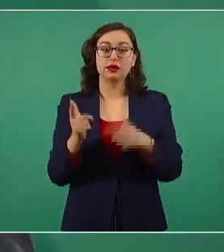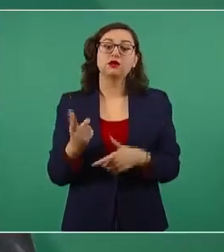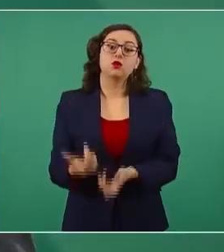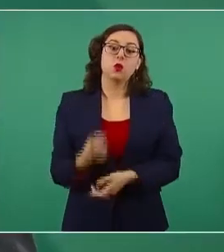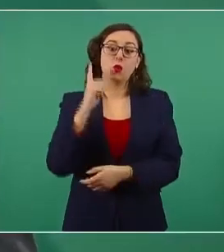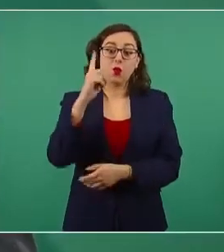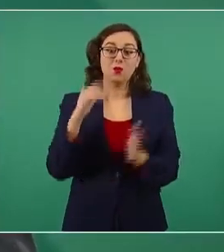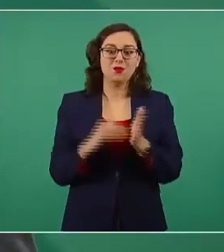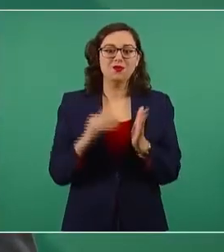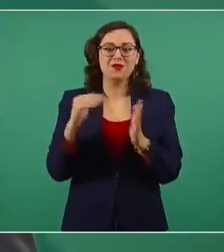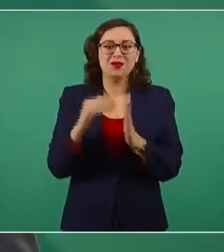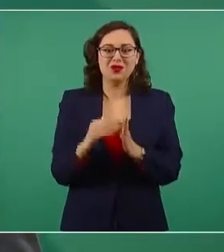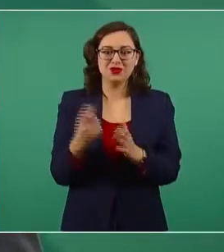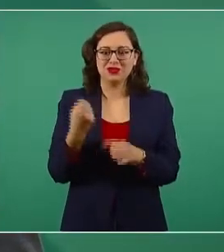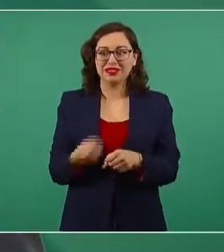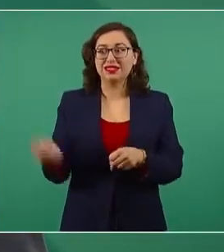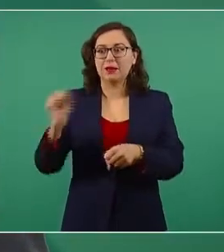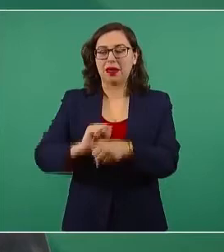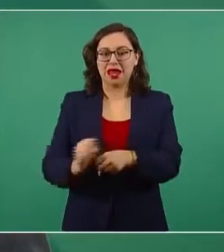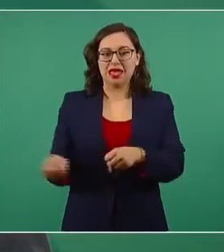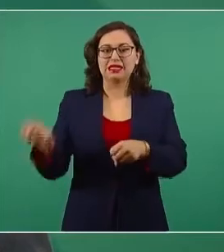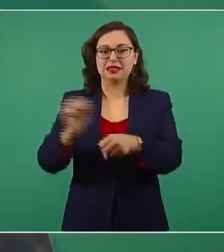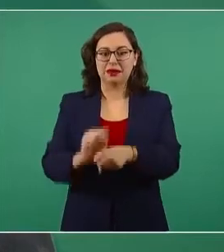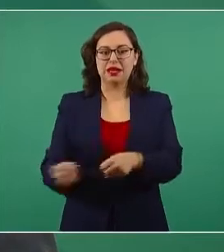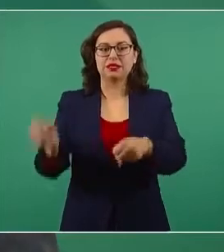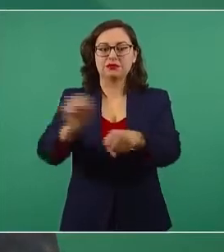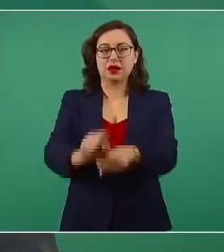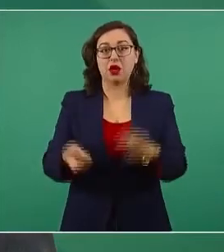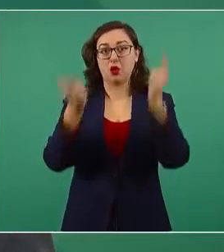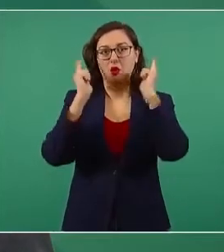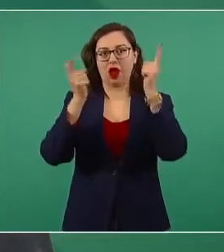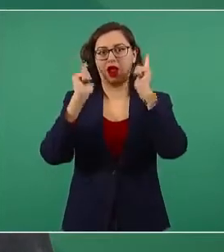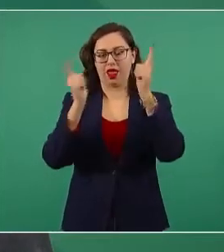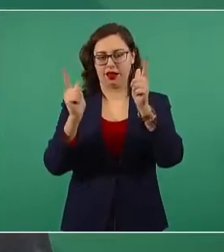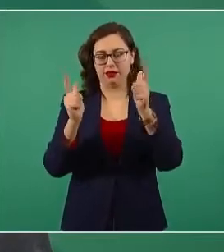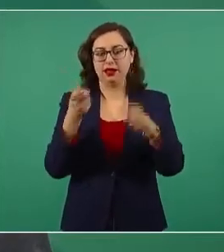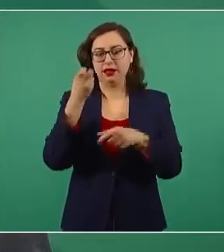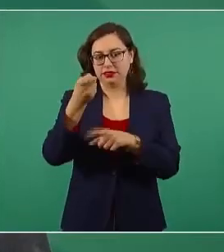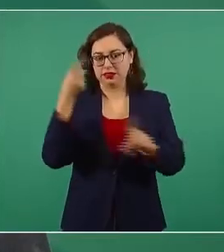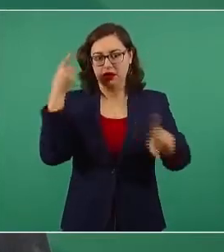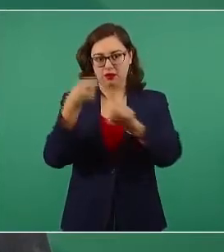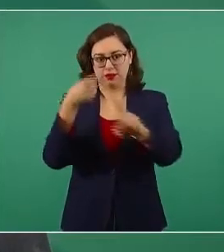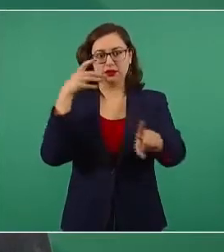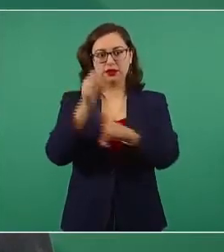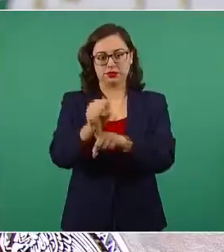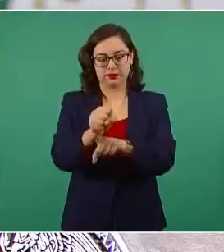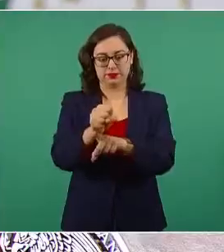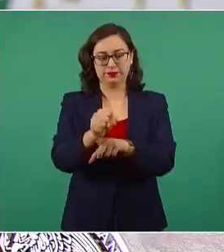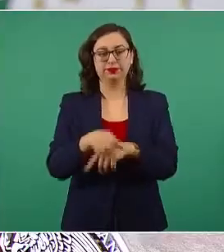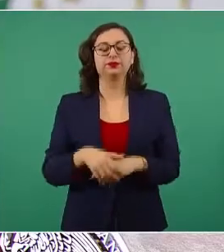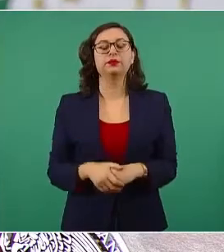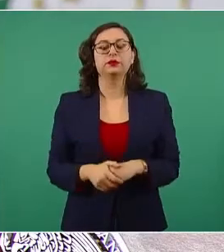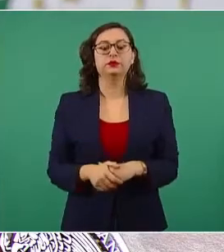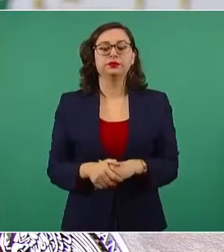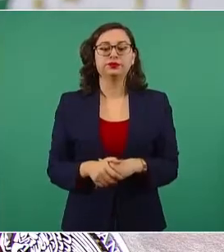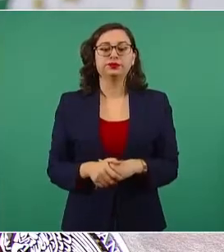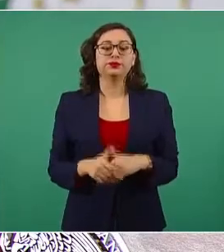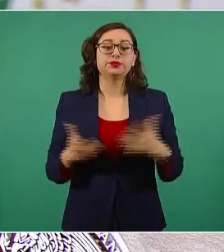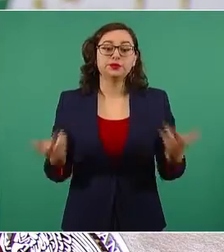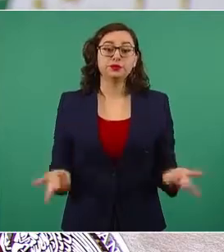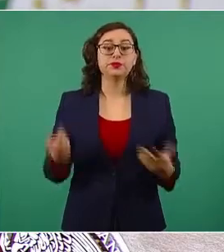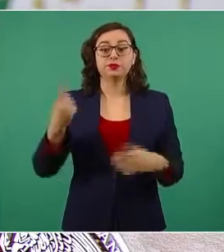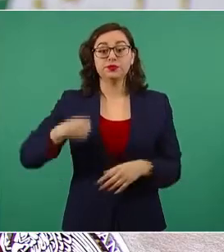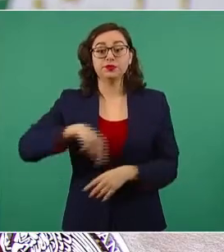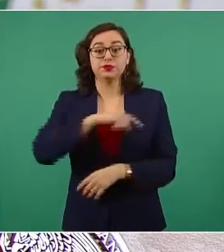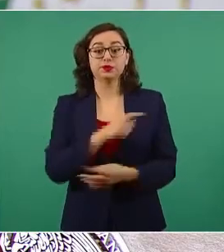1,000,000 de dosis por semana, que es nuestro propósito. Esto en la medida que hemos avanzado ya en terminar